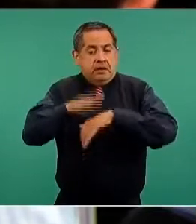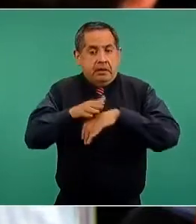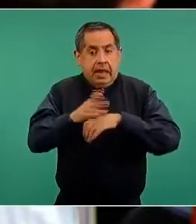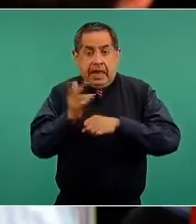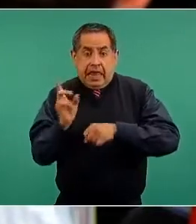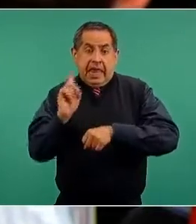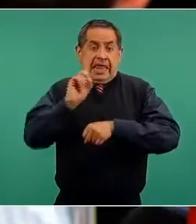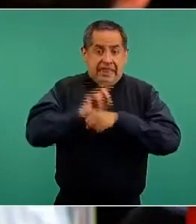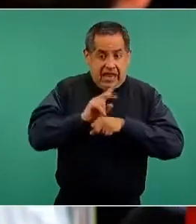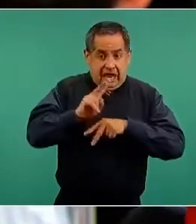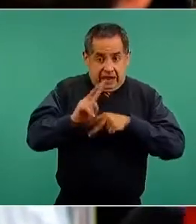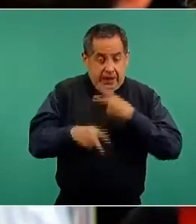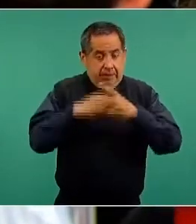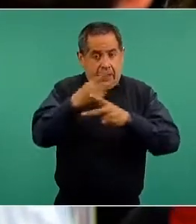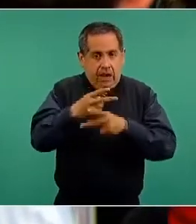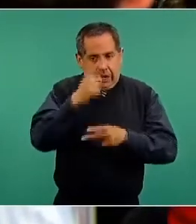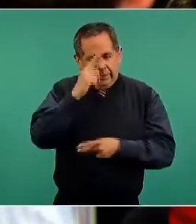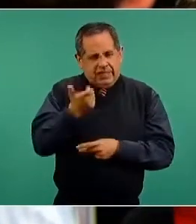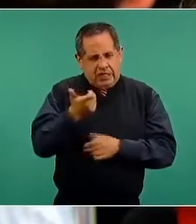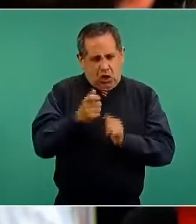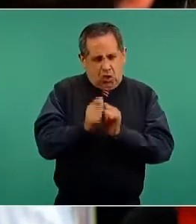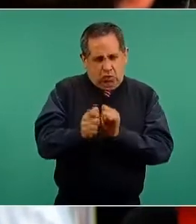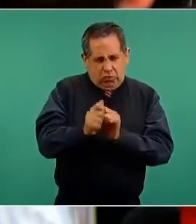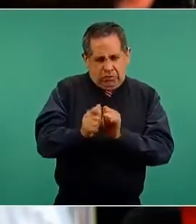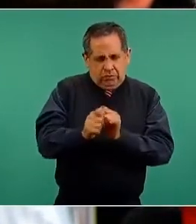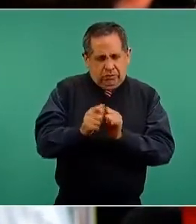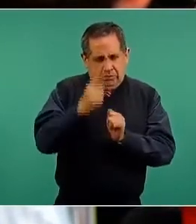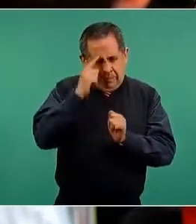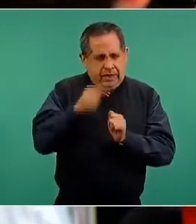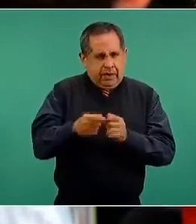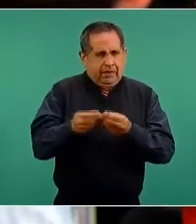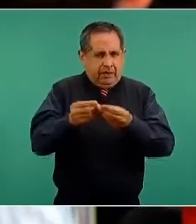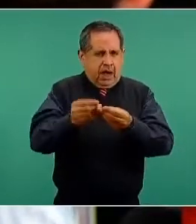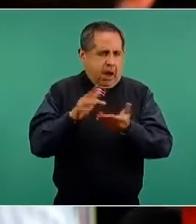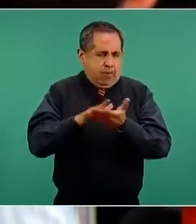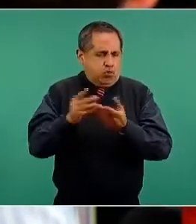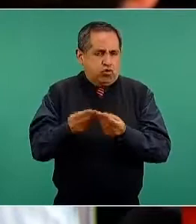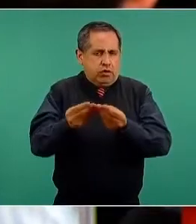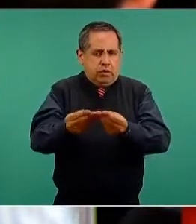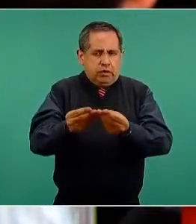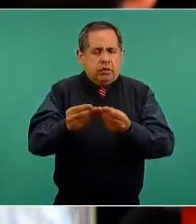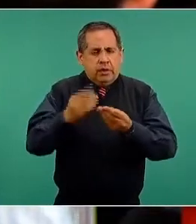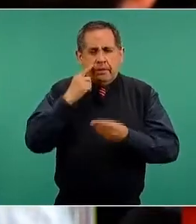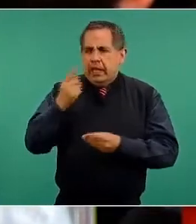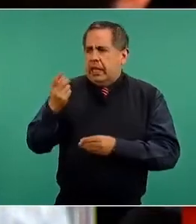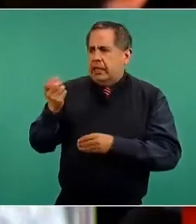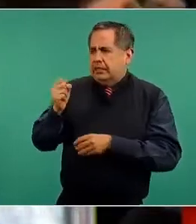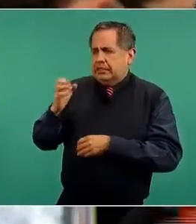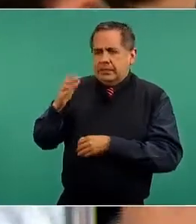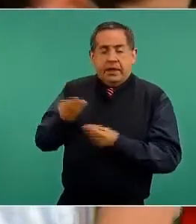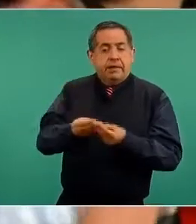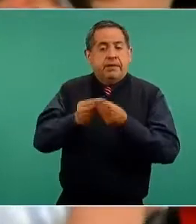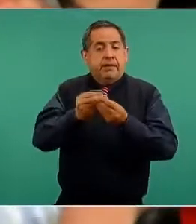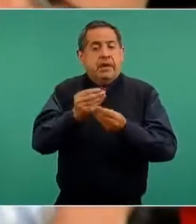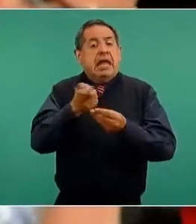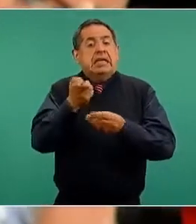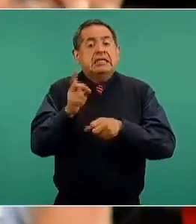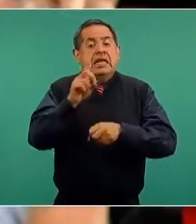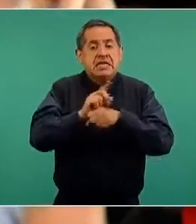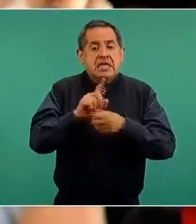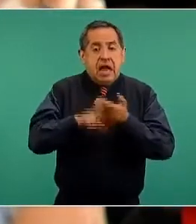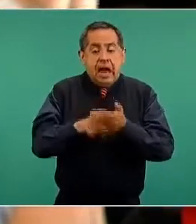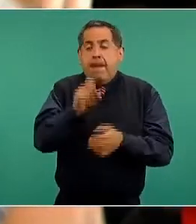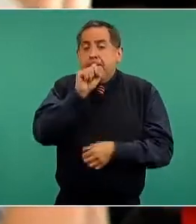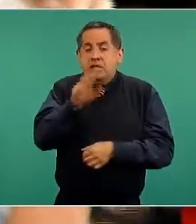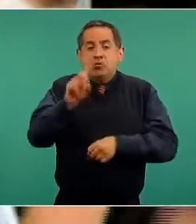vayan a recibir su dinero que les dan, el apoyo de la Secretaría de Bienestar, si ese día es posible que les apliquen